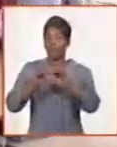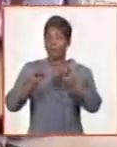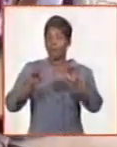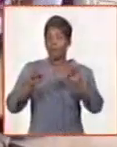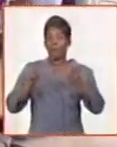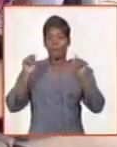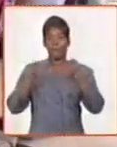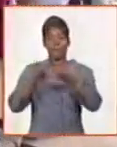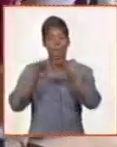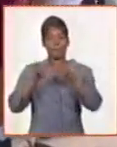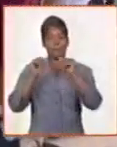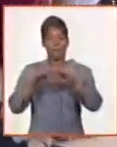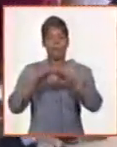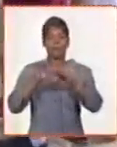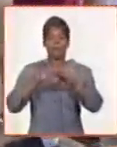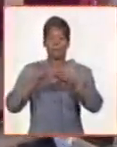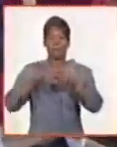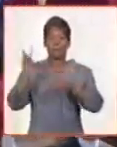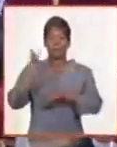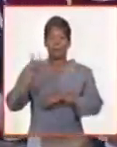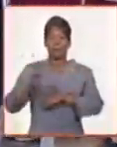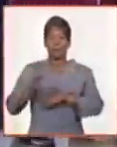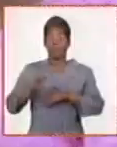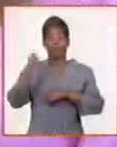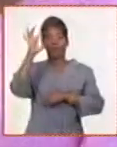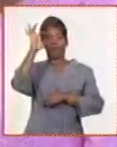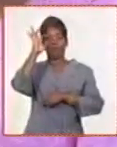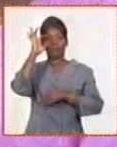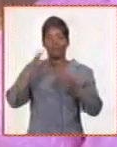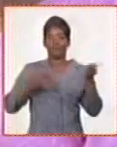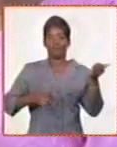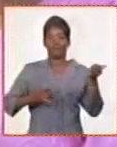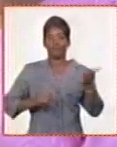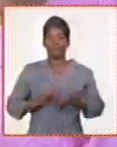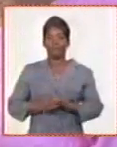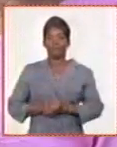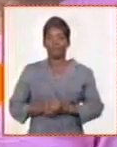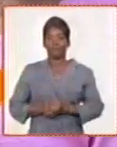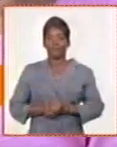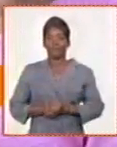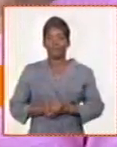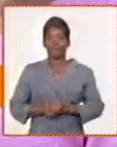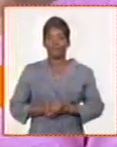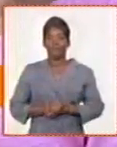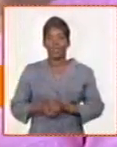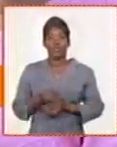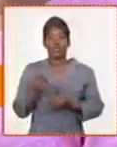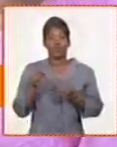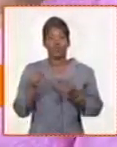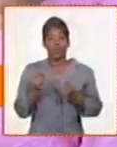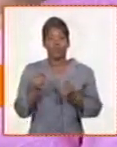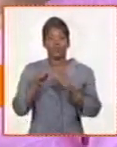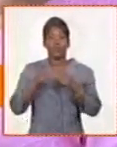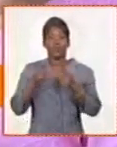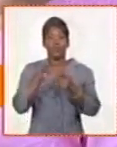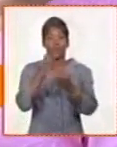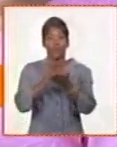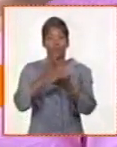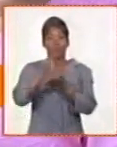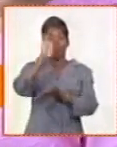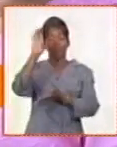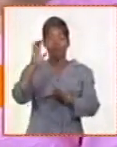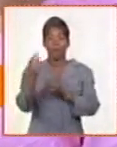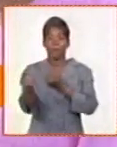Lennon de la capital. Qué bueno que tuvimos la suerte de tener una de las escuelas cercanas que se acercaron aquí al parque. Este es un parque